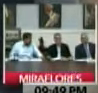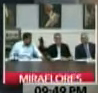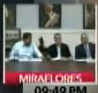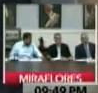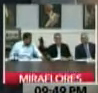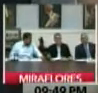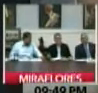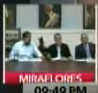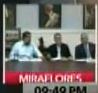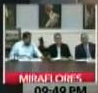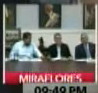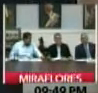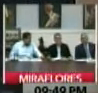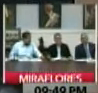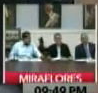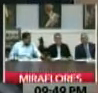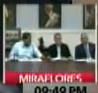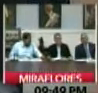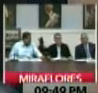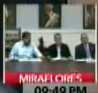muerta. Ay, Dios mío querido, qué pena.